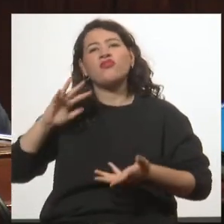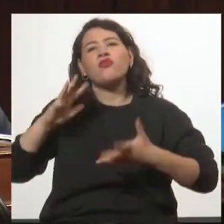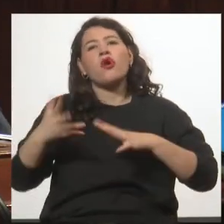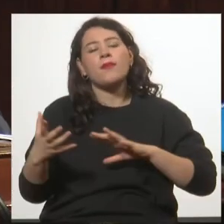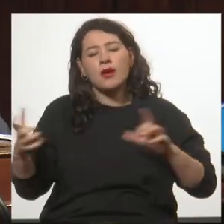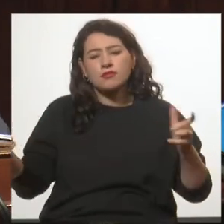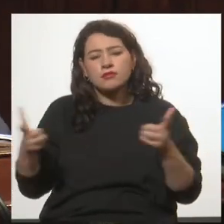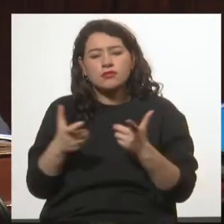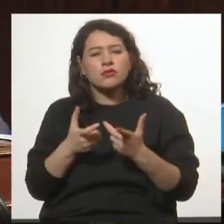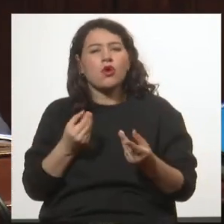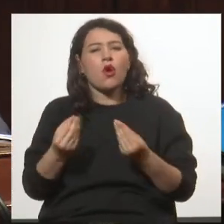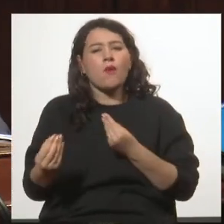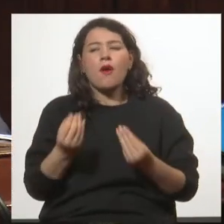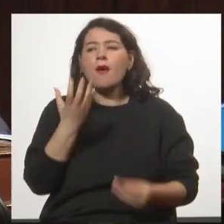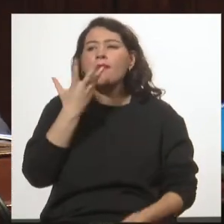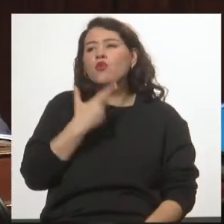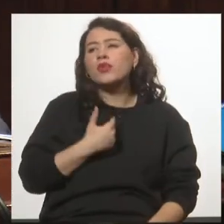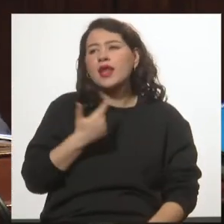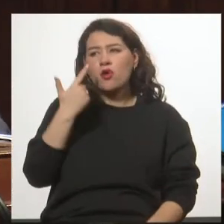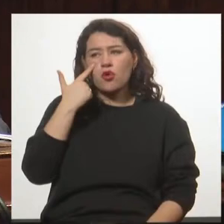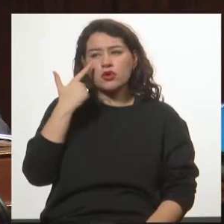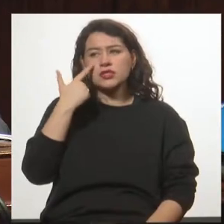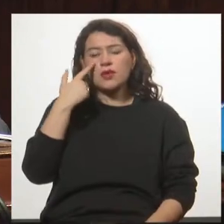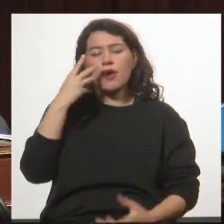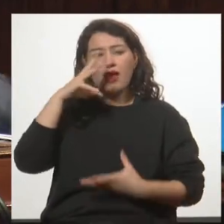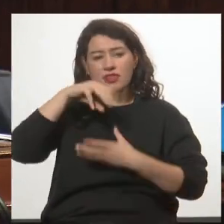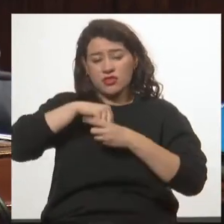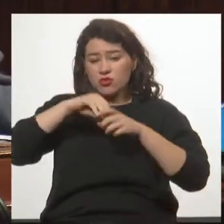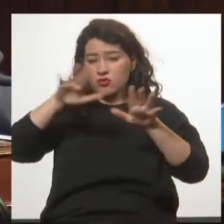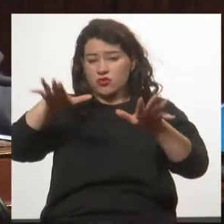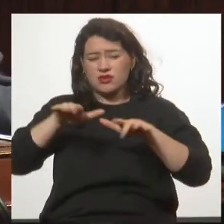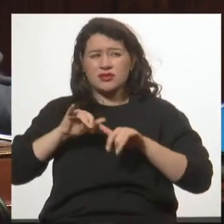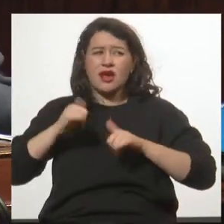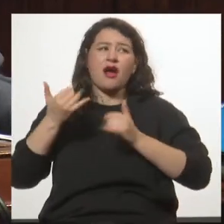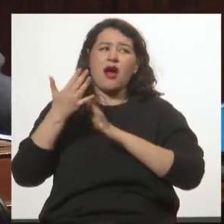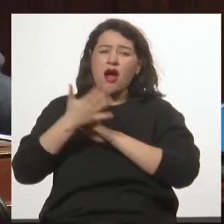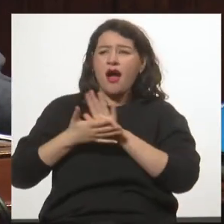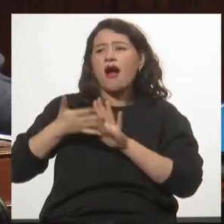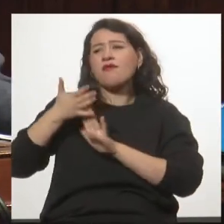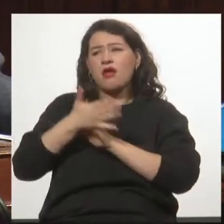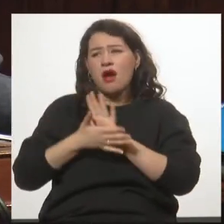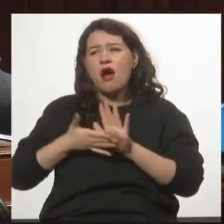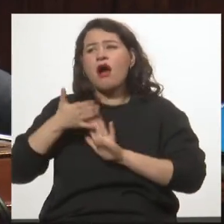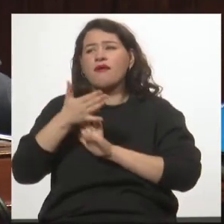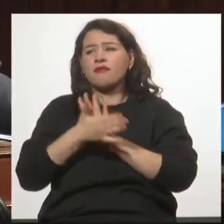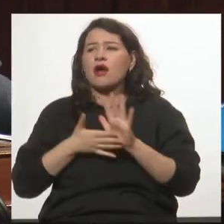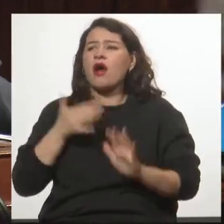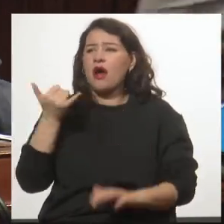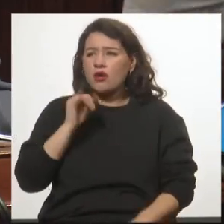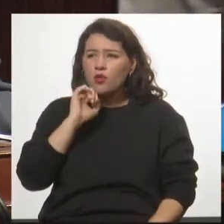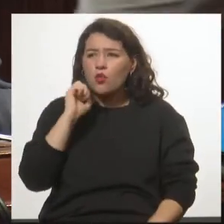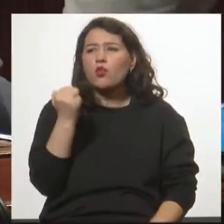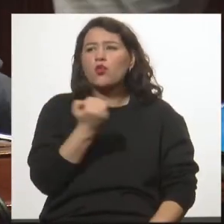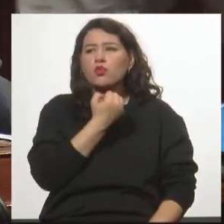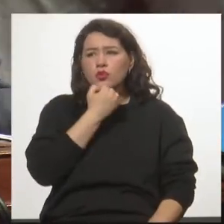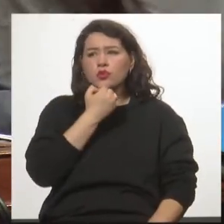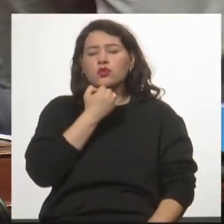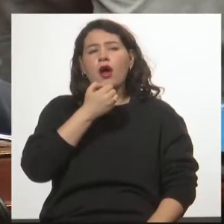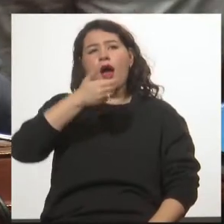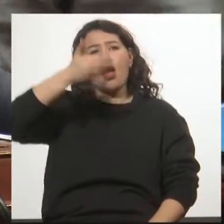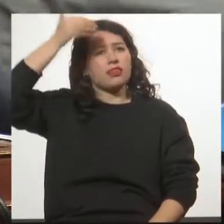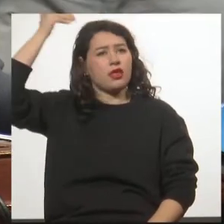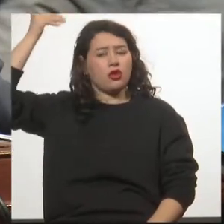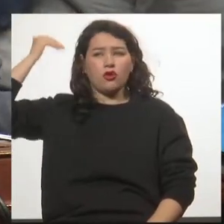me gustaría conocerlo porque integra la convocatoria pero además se ha hablado mucho de que se han ocultado auditorías